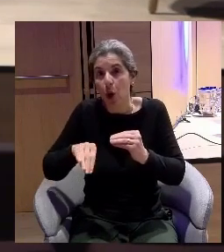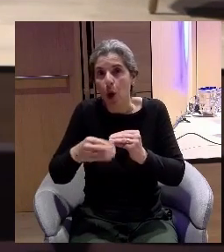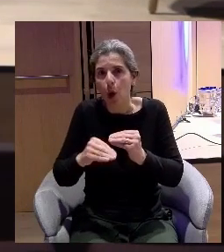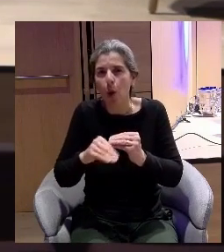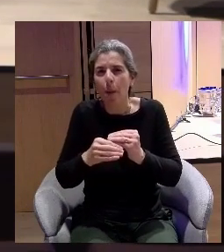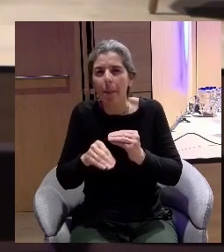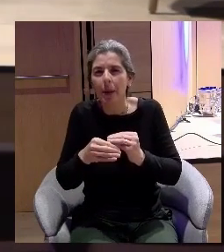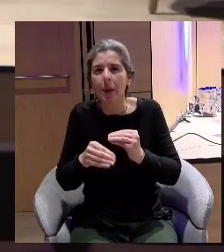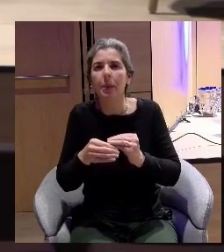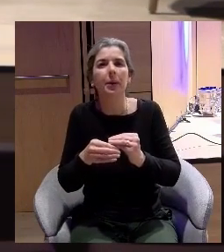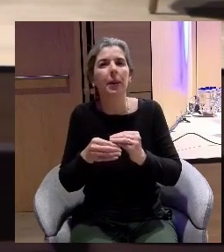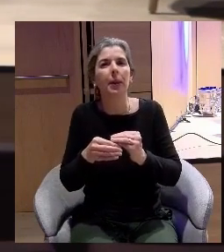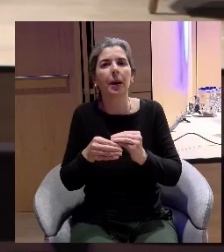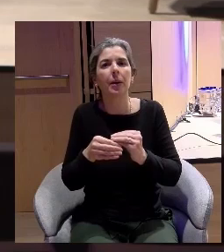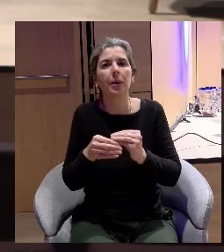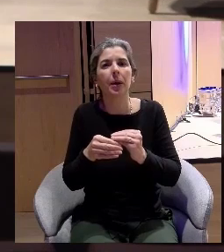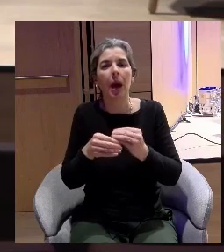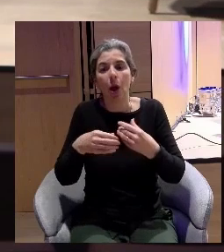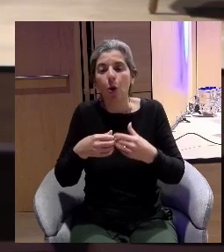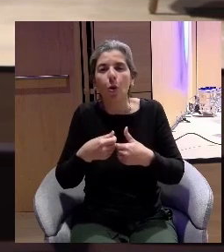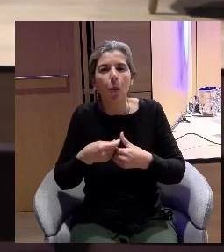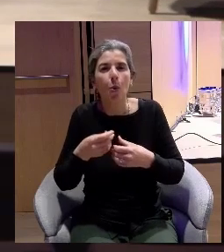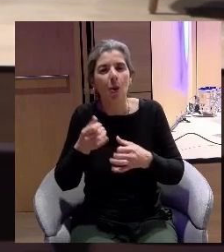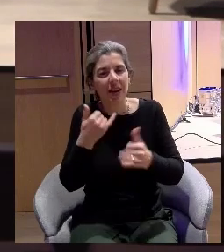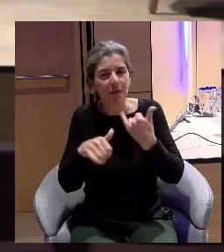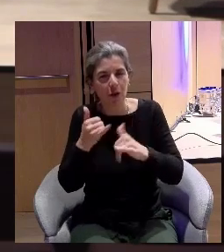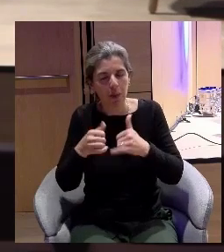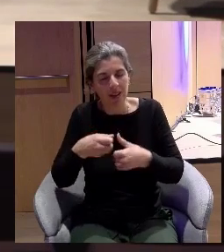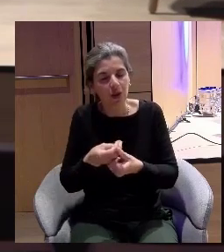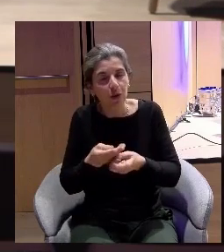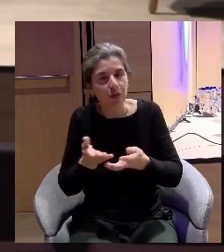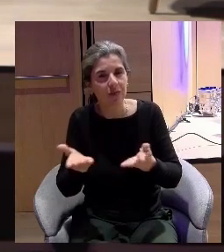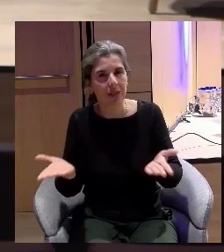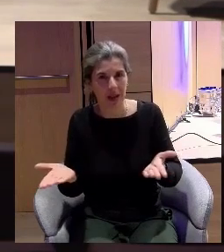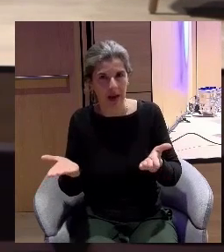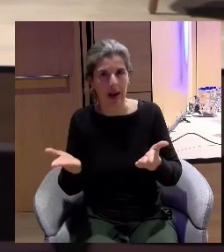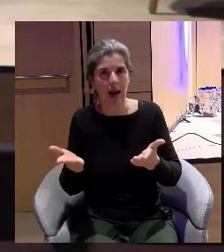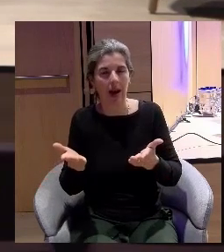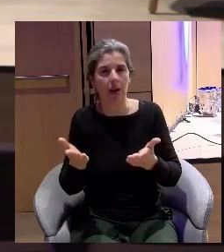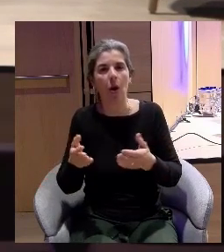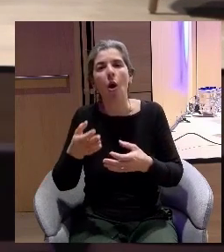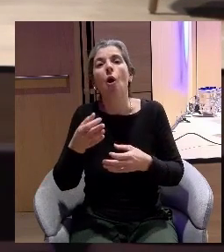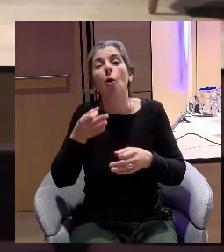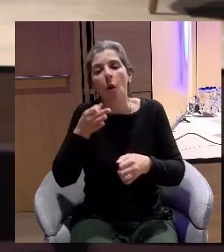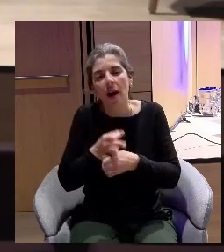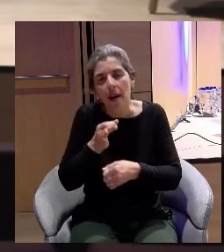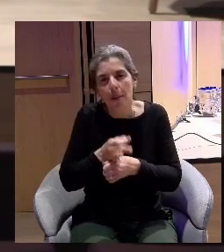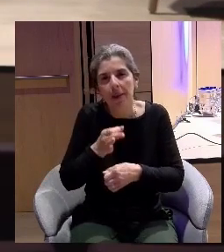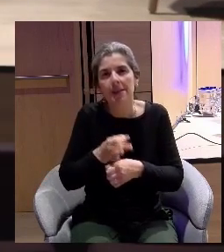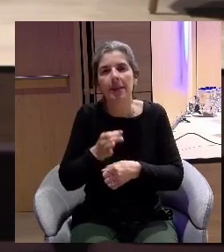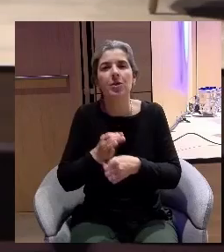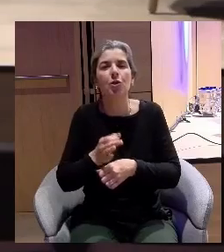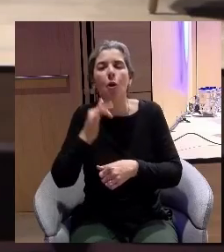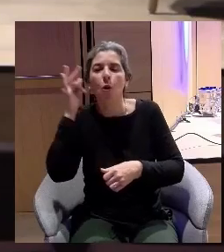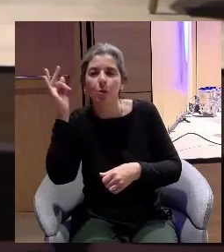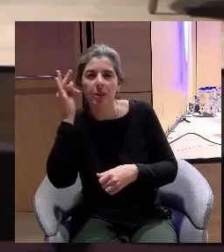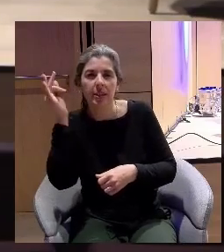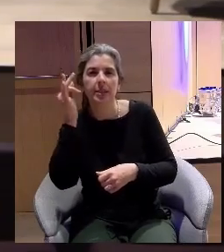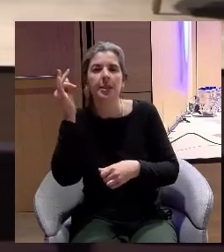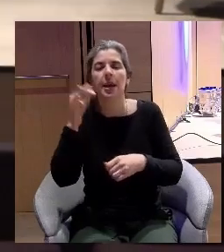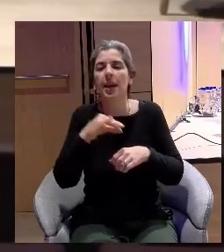mejor la apertura de información con capacitaciones, talleres, guías, tutoriales, todo lo que sea necesario para